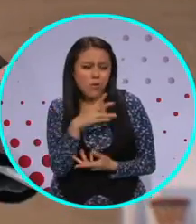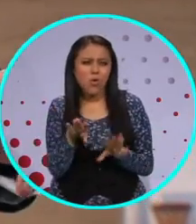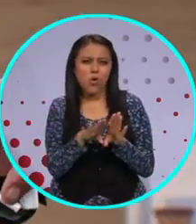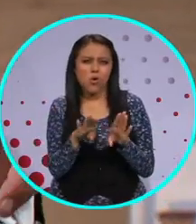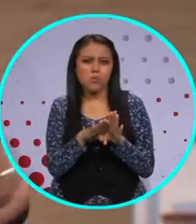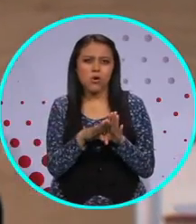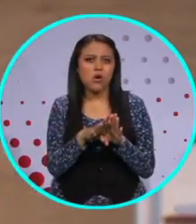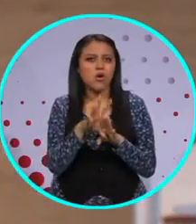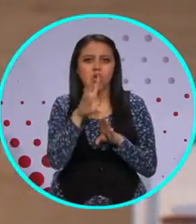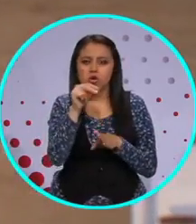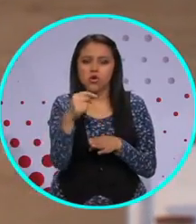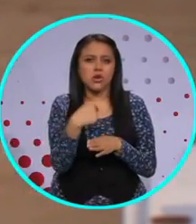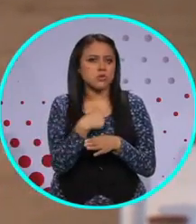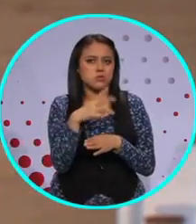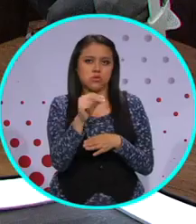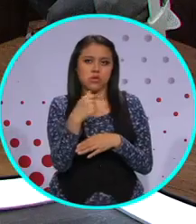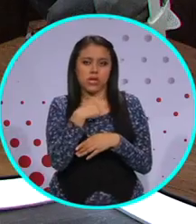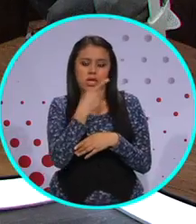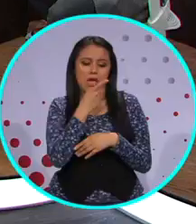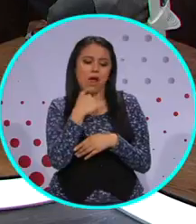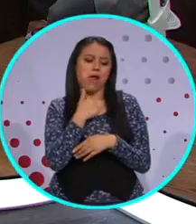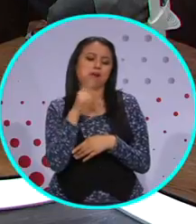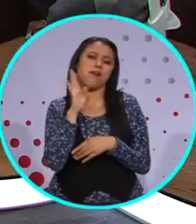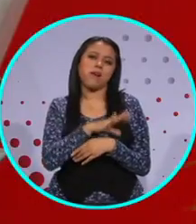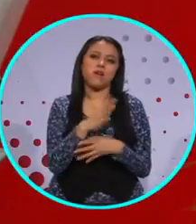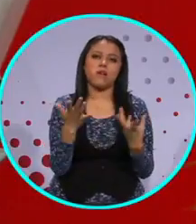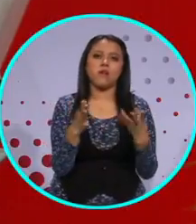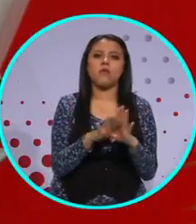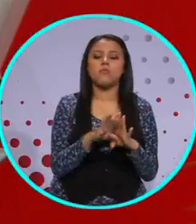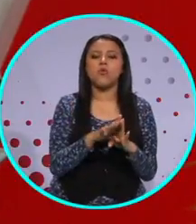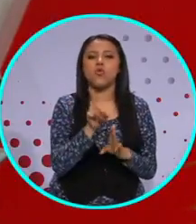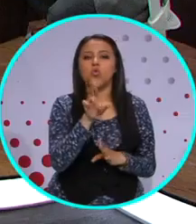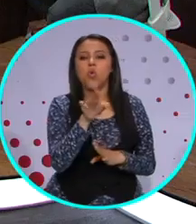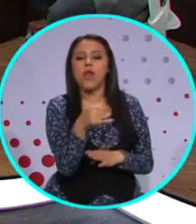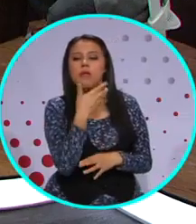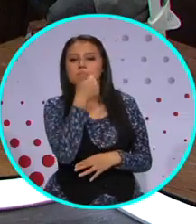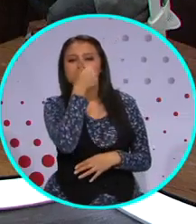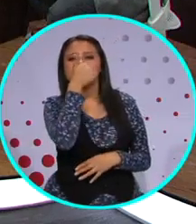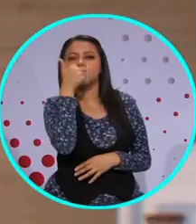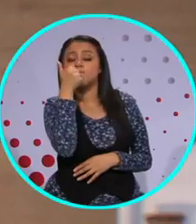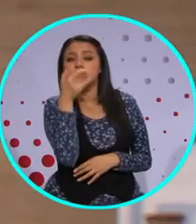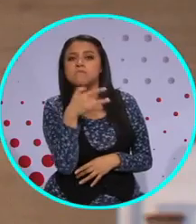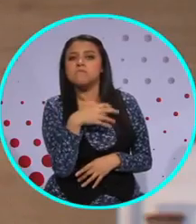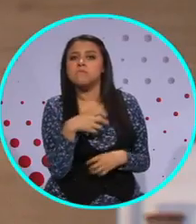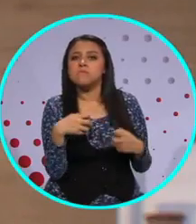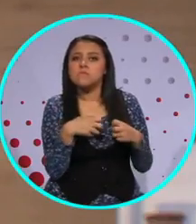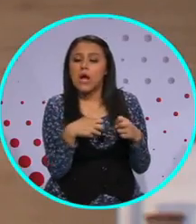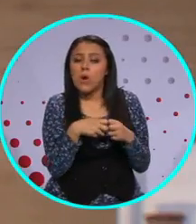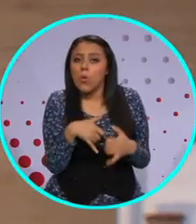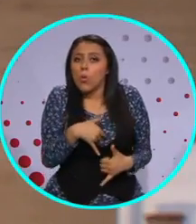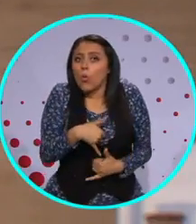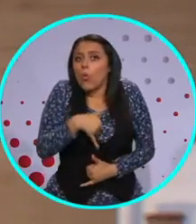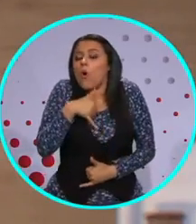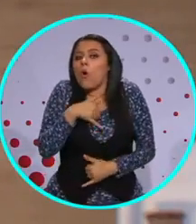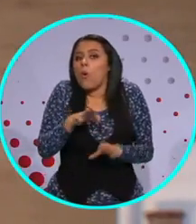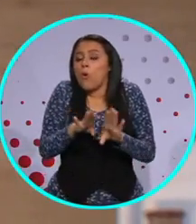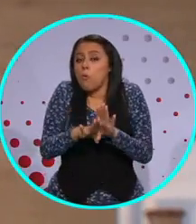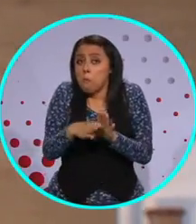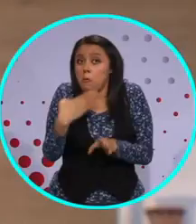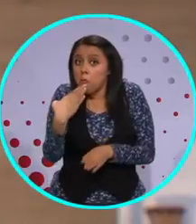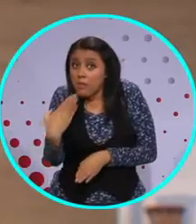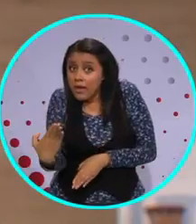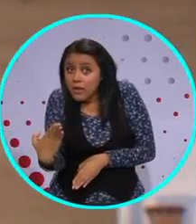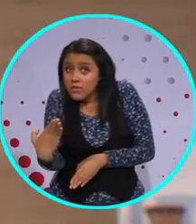no lo hacen para desprestigiarme sí como para la cual ya de hambre de parte está preocupado está bajando de kilos que va a quedar muy bien